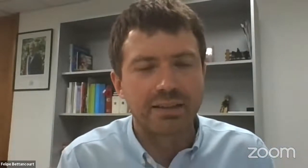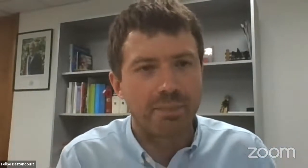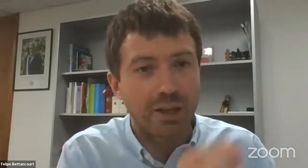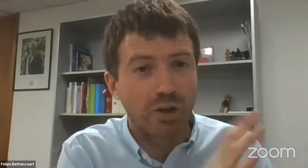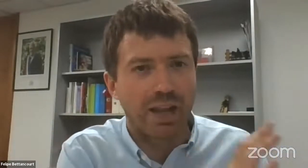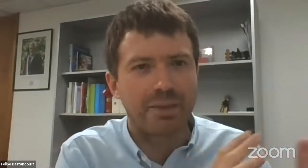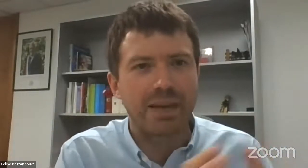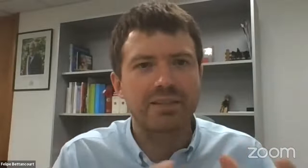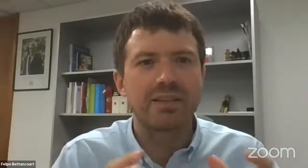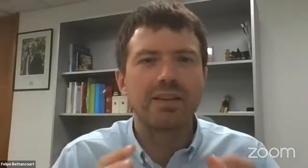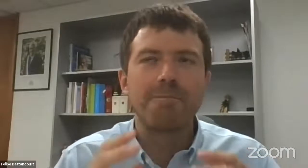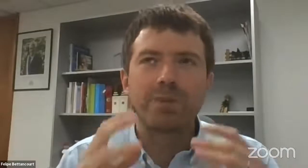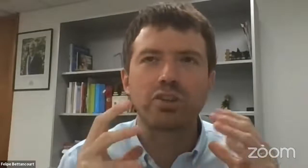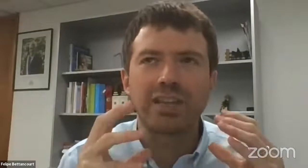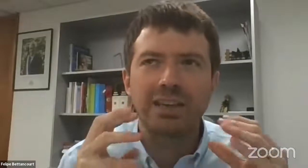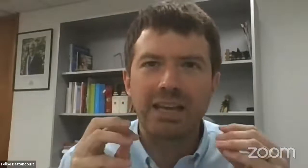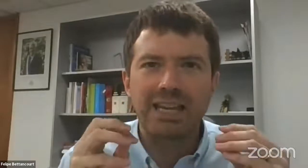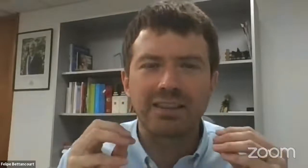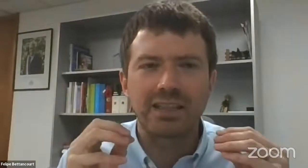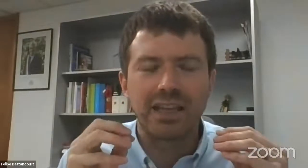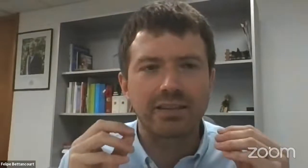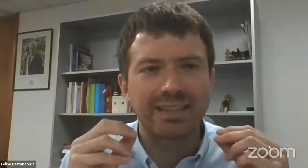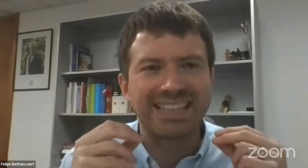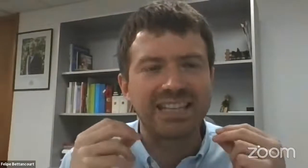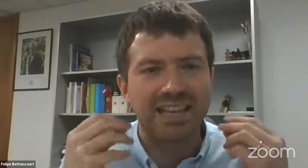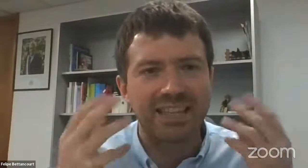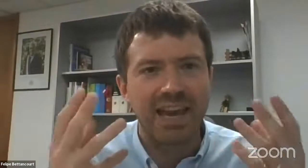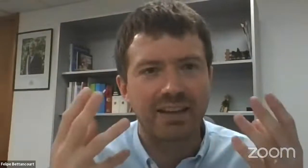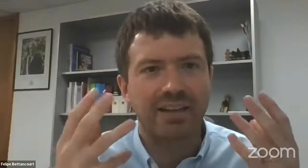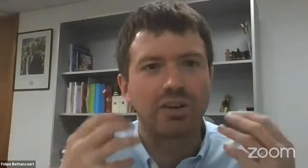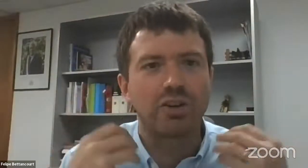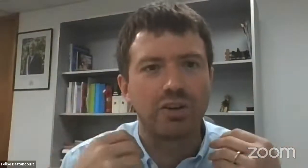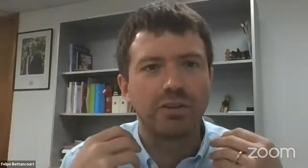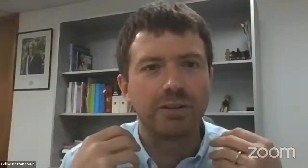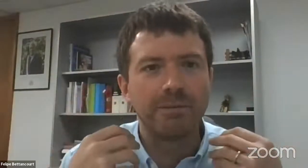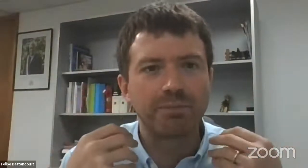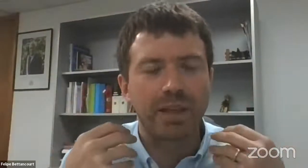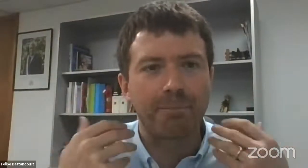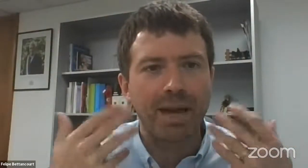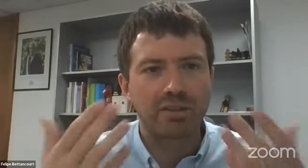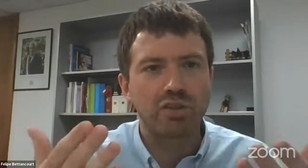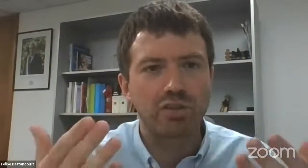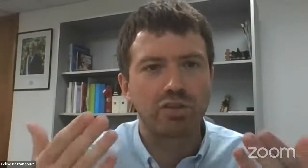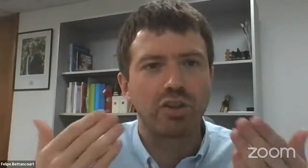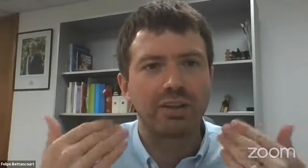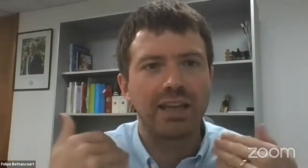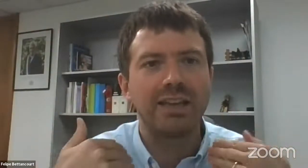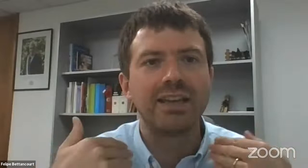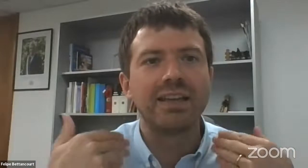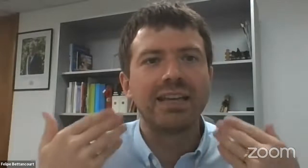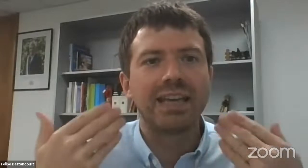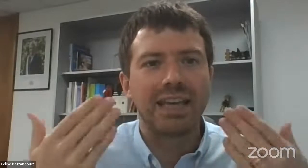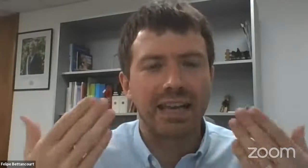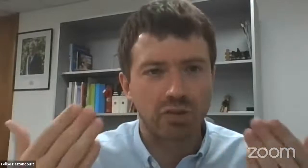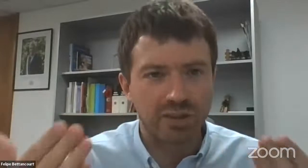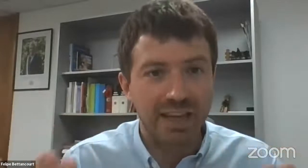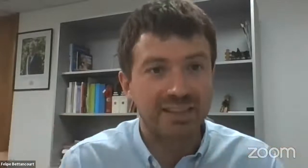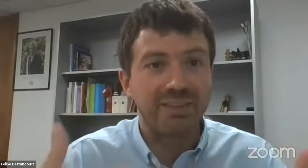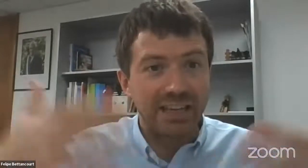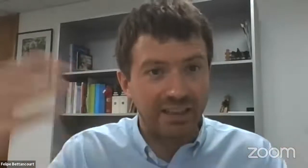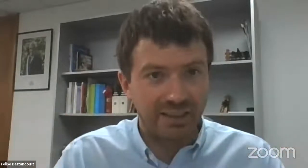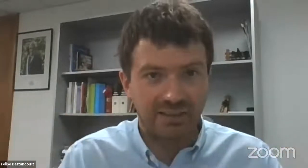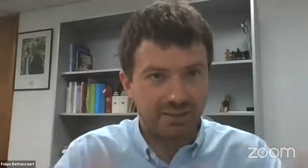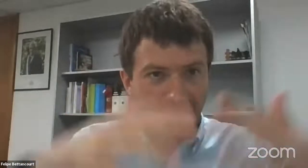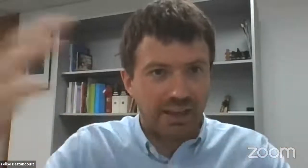social también con la abi press entonces hacer es diseñar creo yo espacios donde la